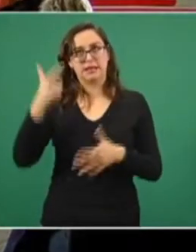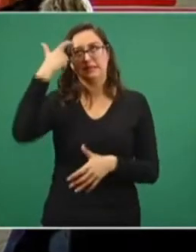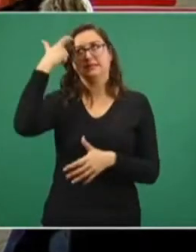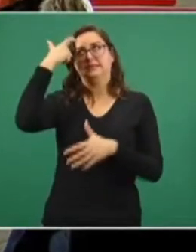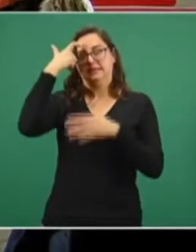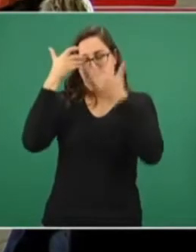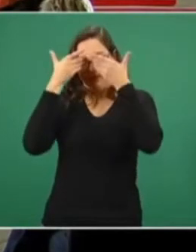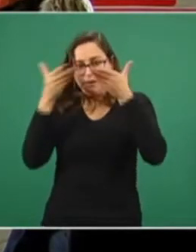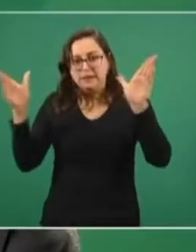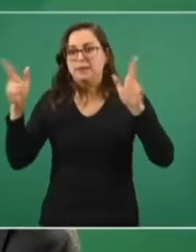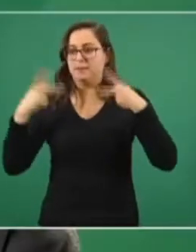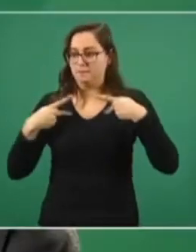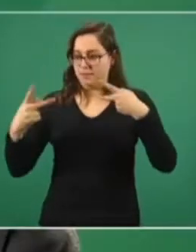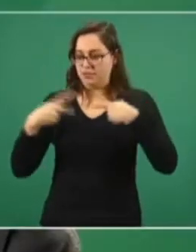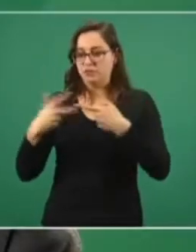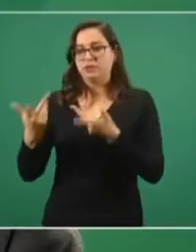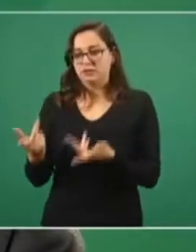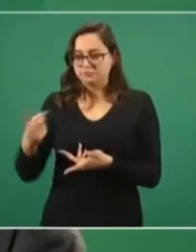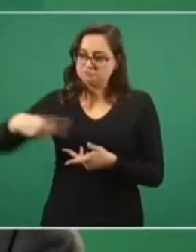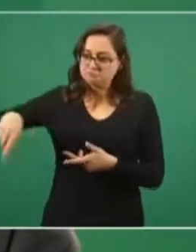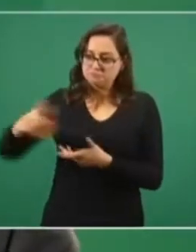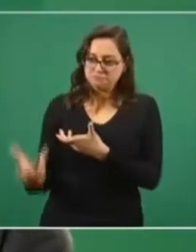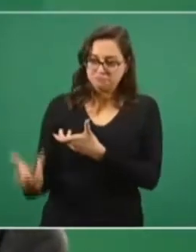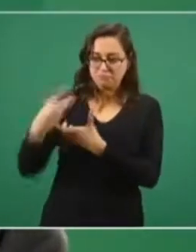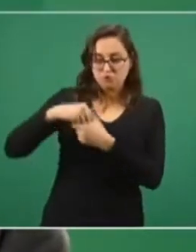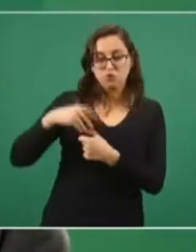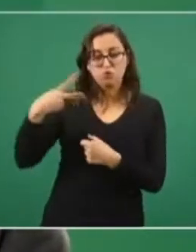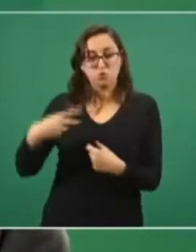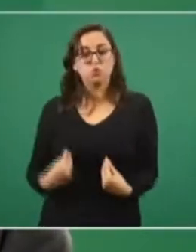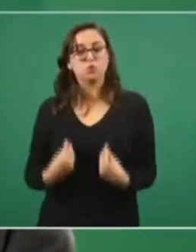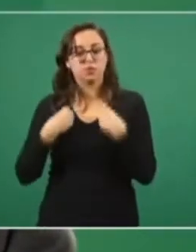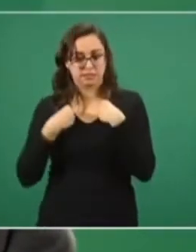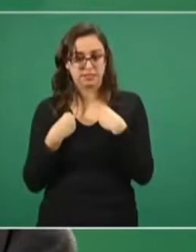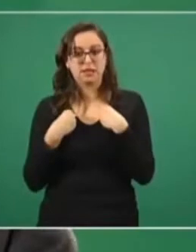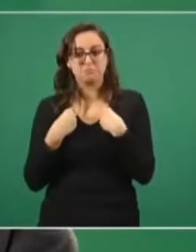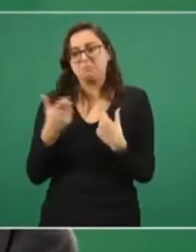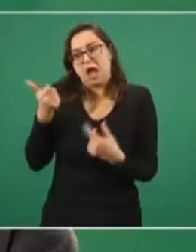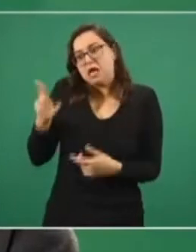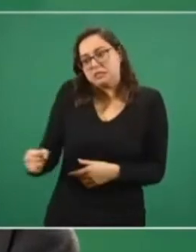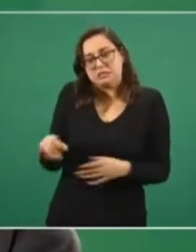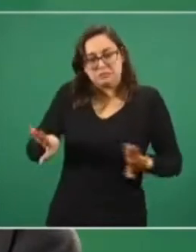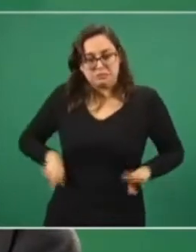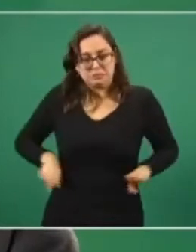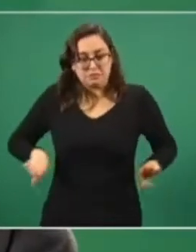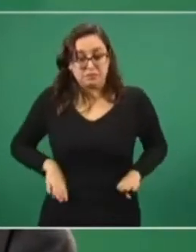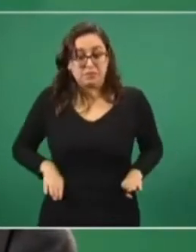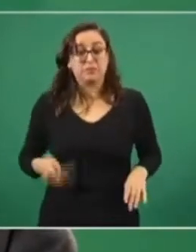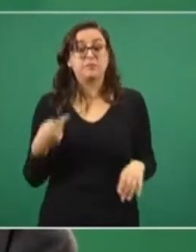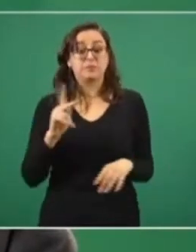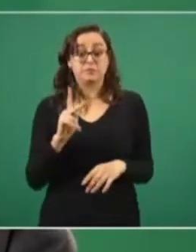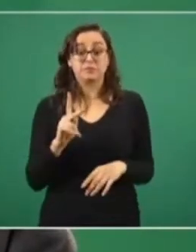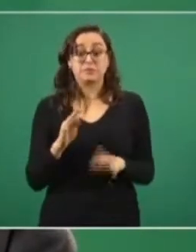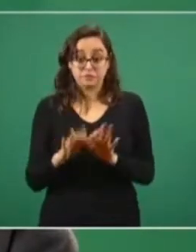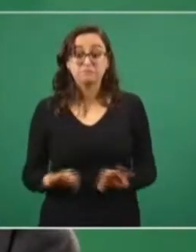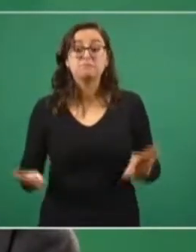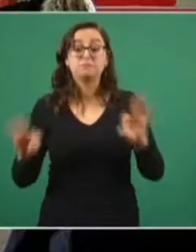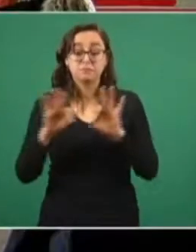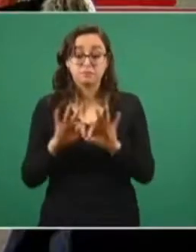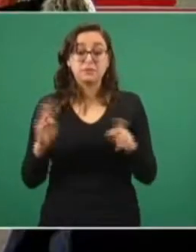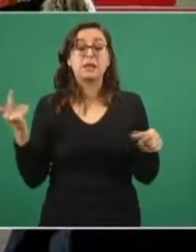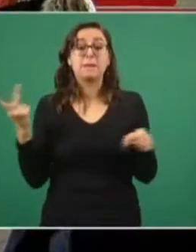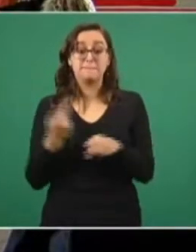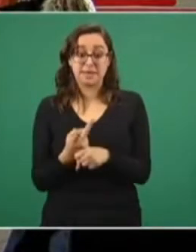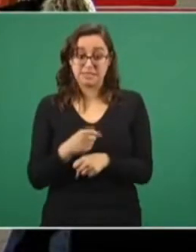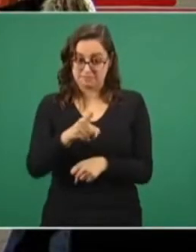de inclusión de las personas con esta condición. Sin embargo, es muy importante lo que señala Demián Duarte, porque una de